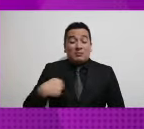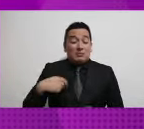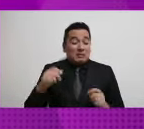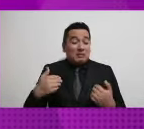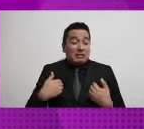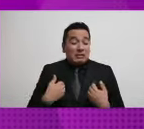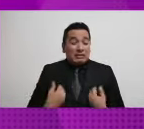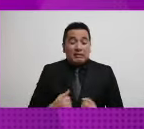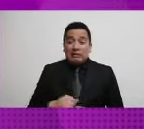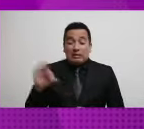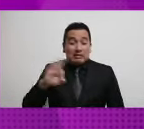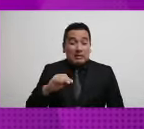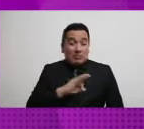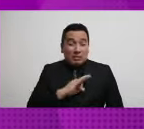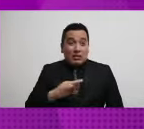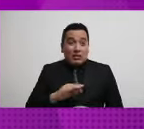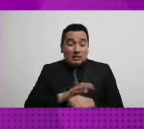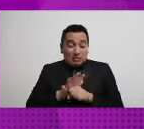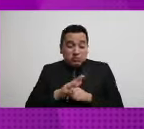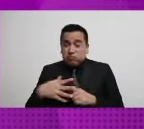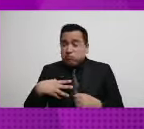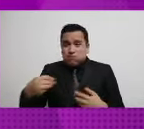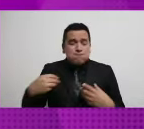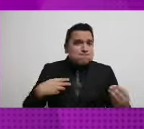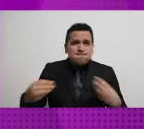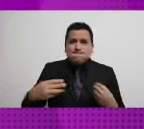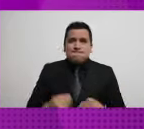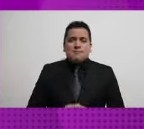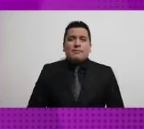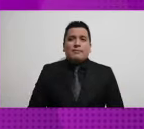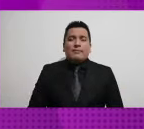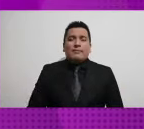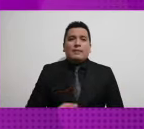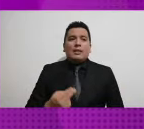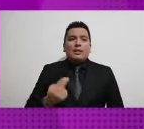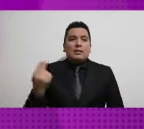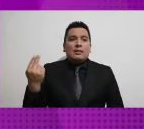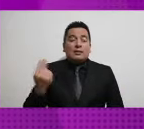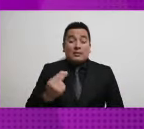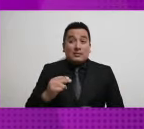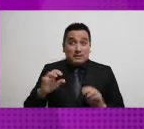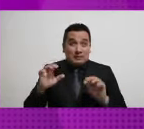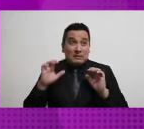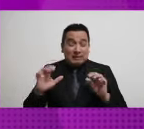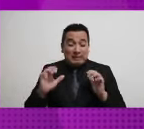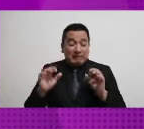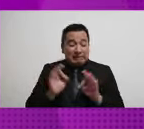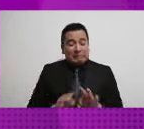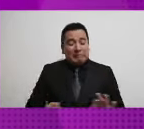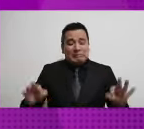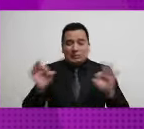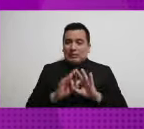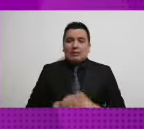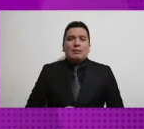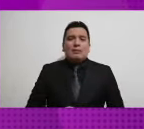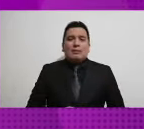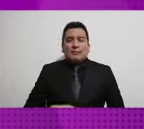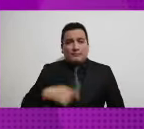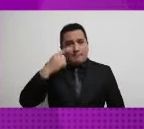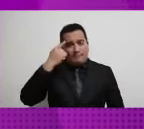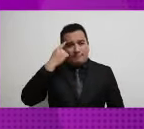del posible contagio por COVID-19, se implementarán estrategias de control indispensables y fundamentales